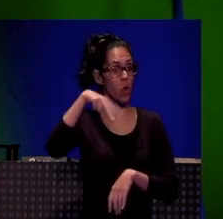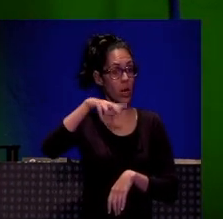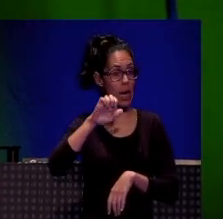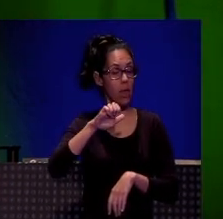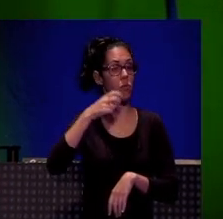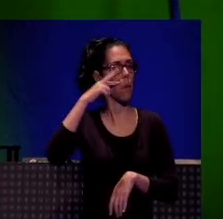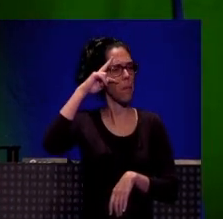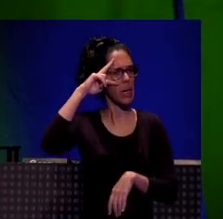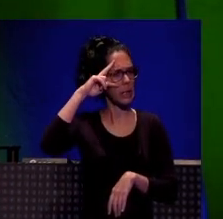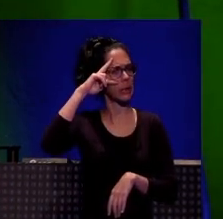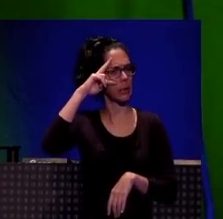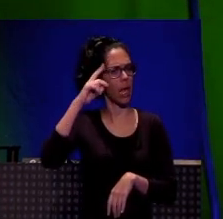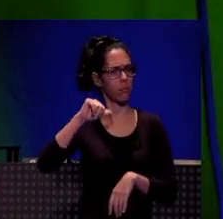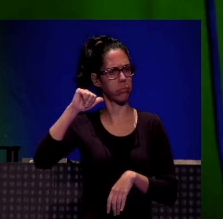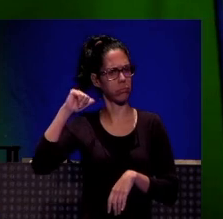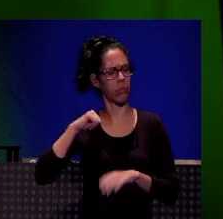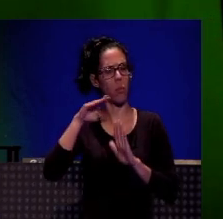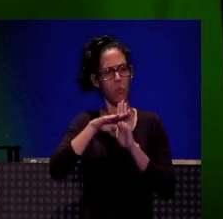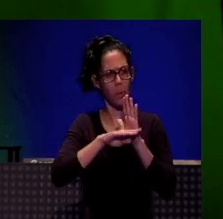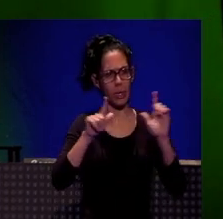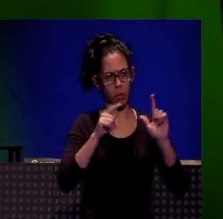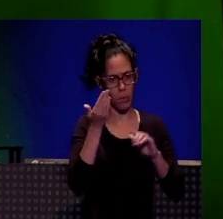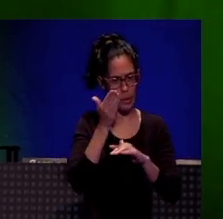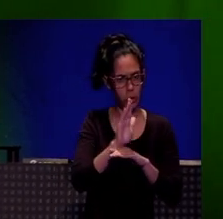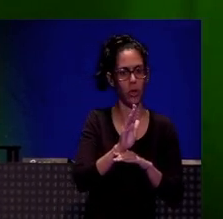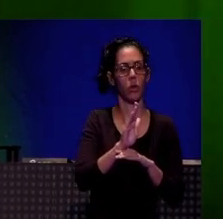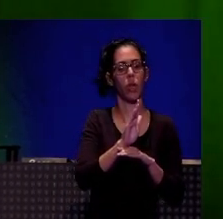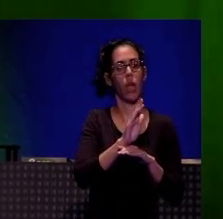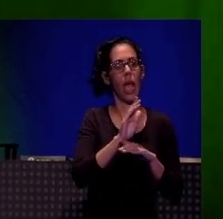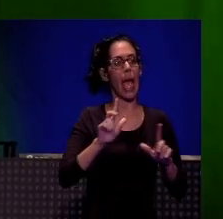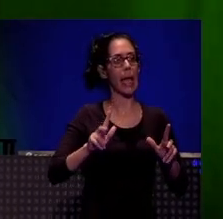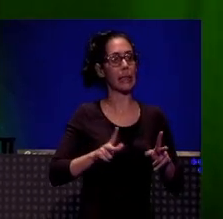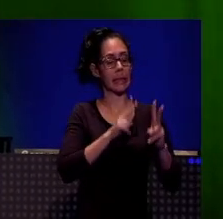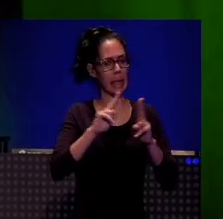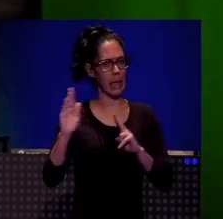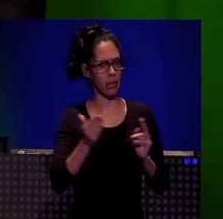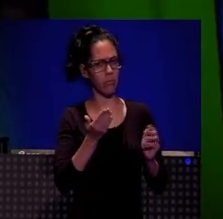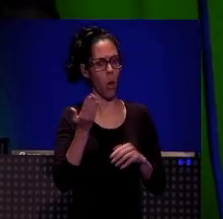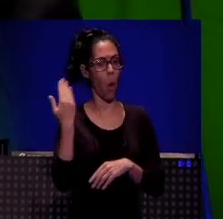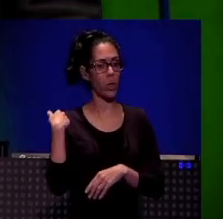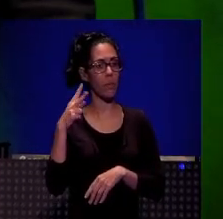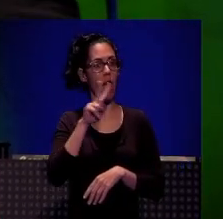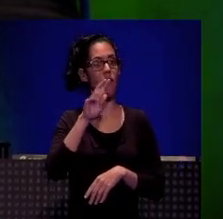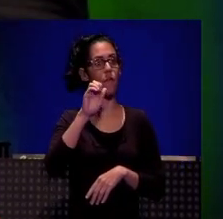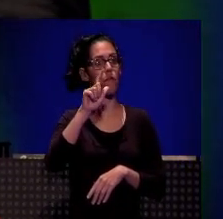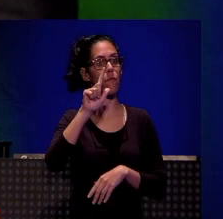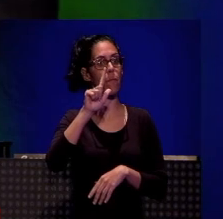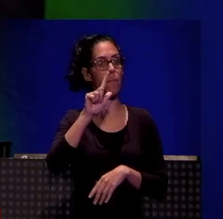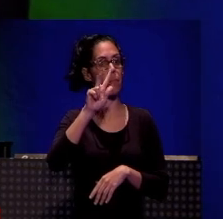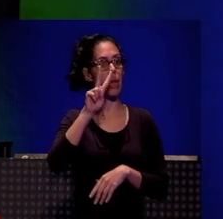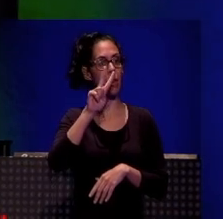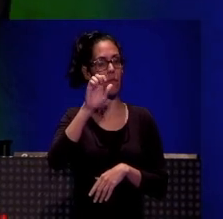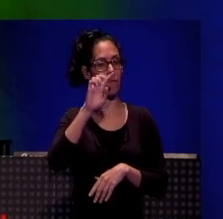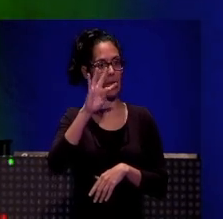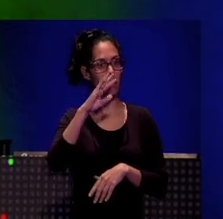la presentación de programas de televisión como en multitud de series la última fue velvet colección y